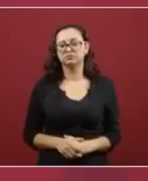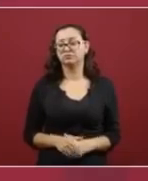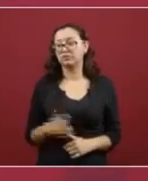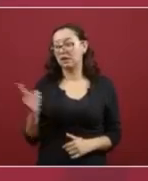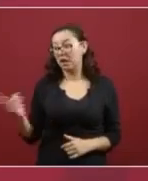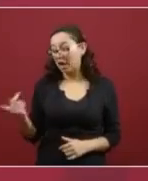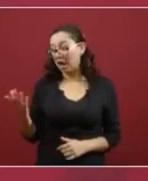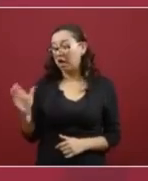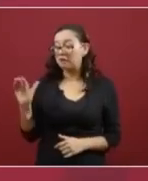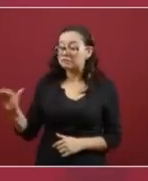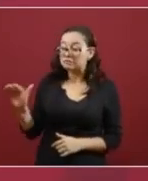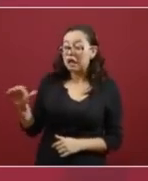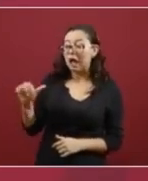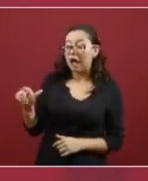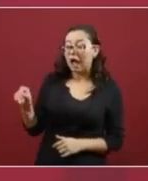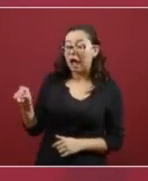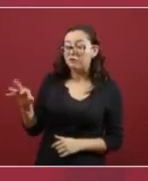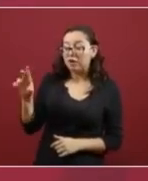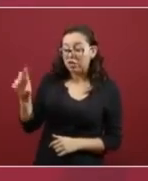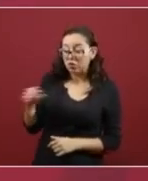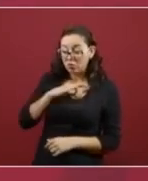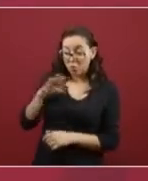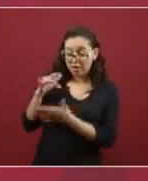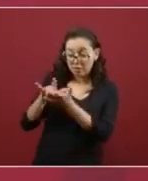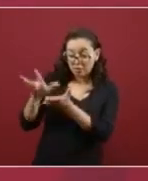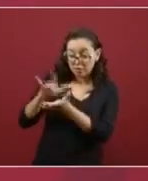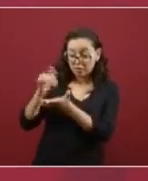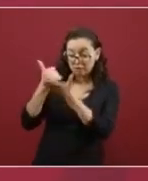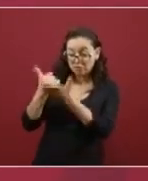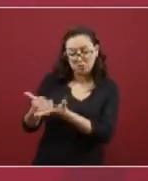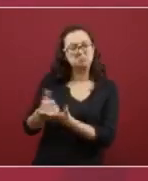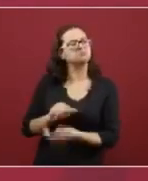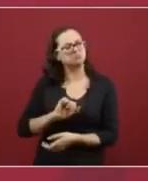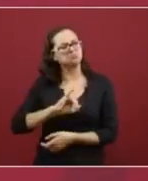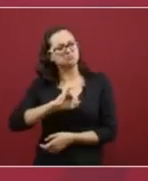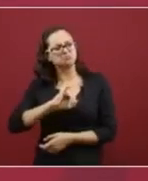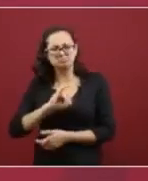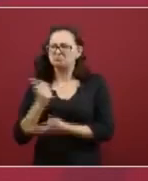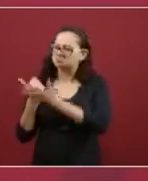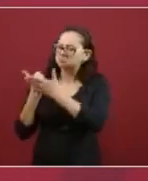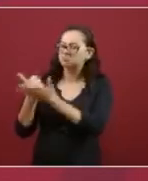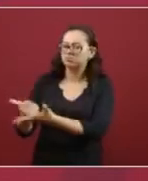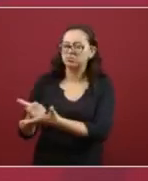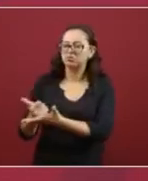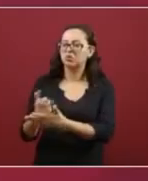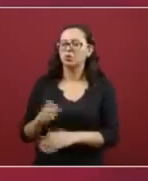que ayudara y ya está trabajando en esto. Son cosas que